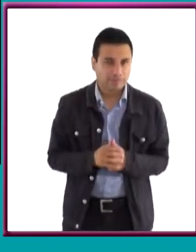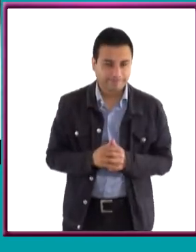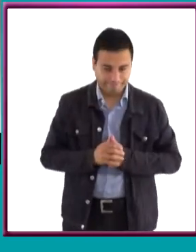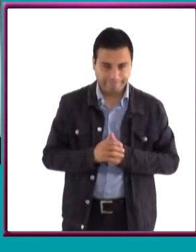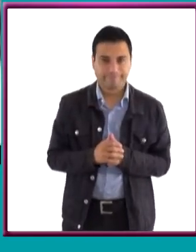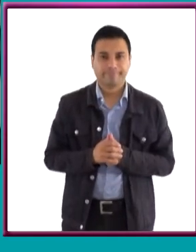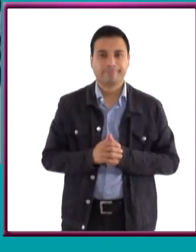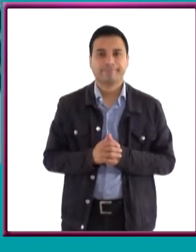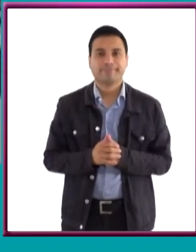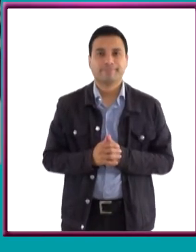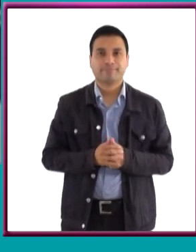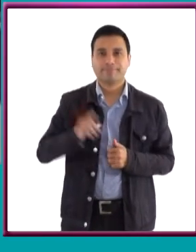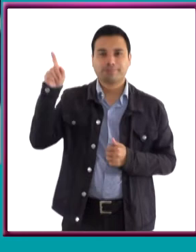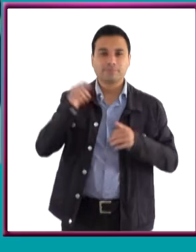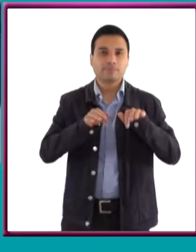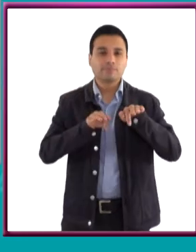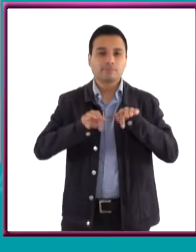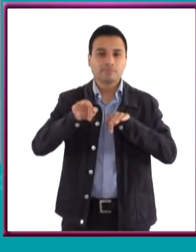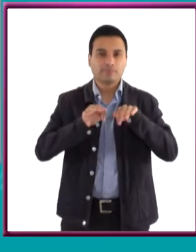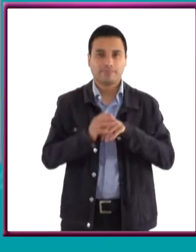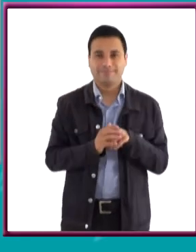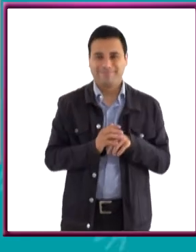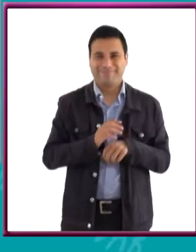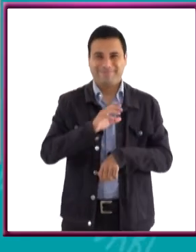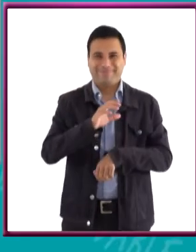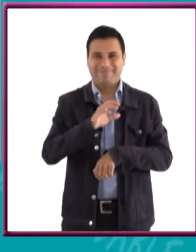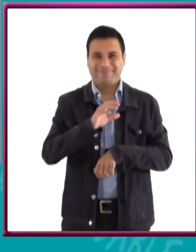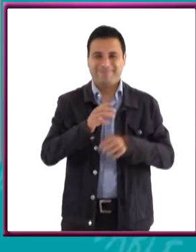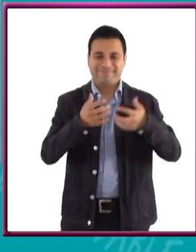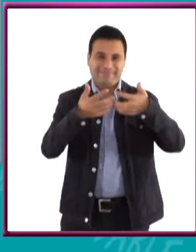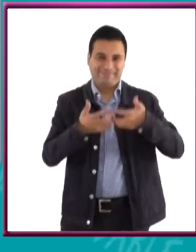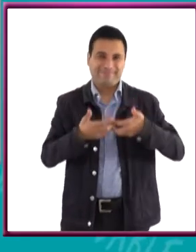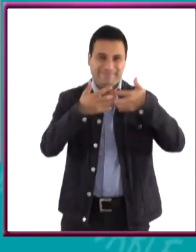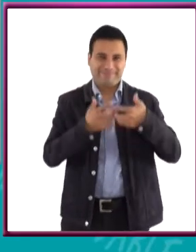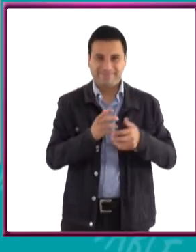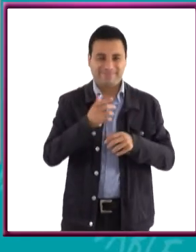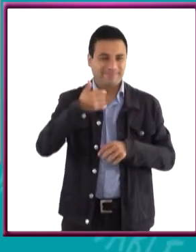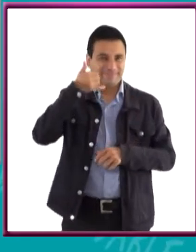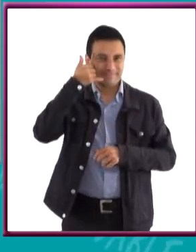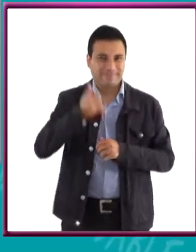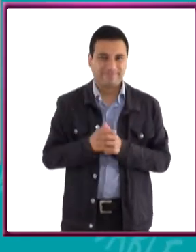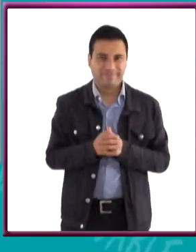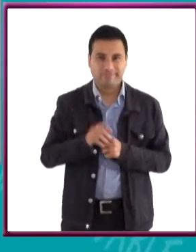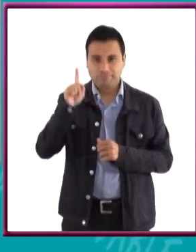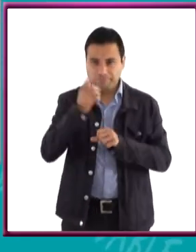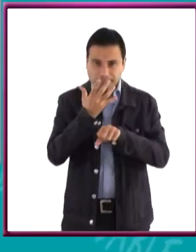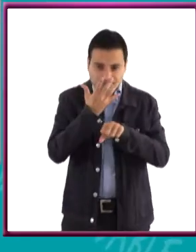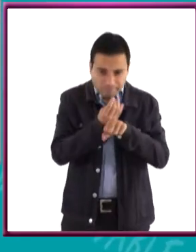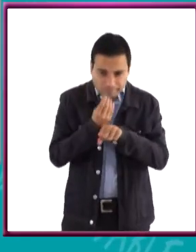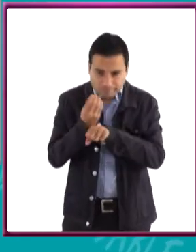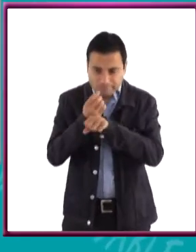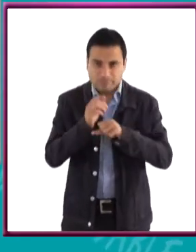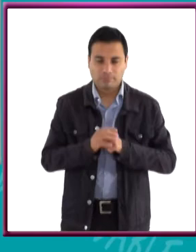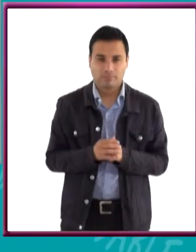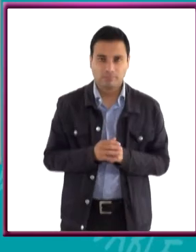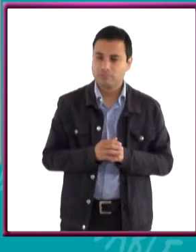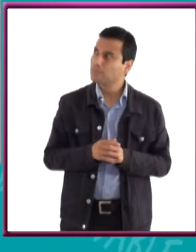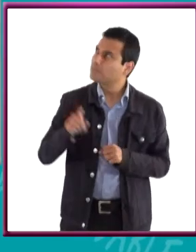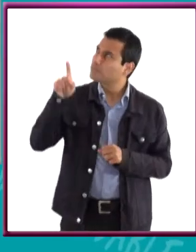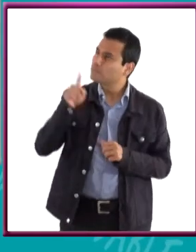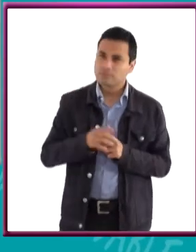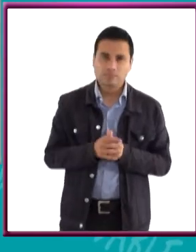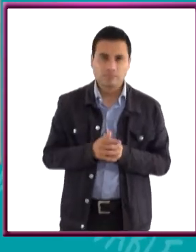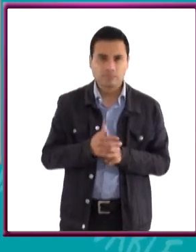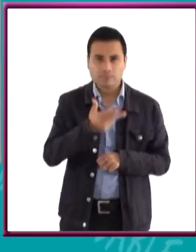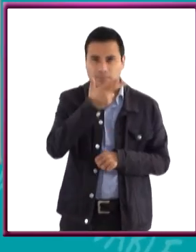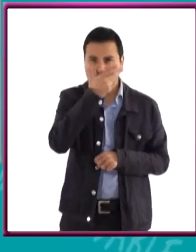rival? Trabajador de una compañía telefónica haciendo ajustes en las instalaciones desde las alturas. ¿Qué se